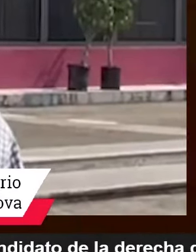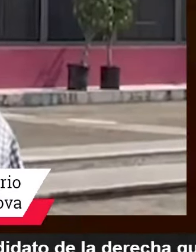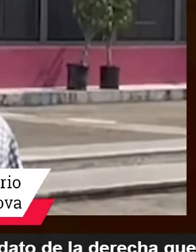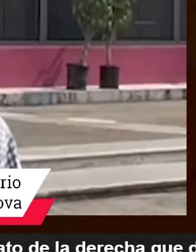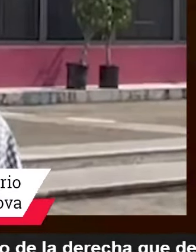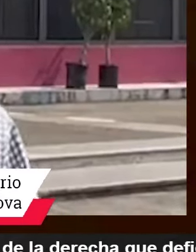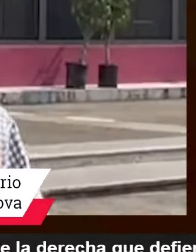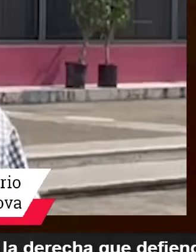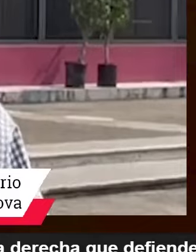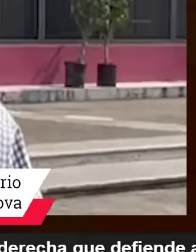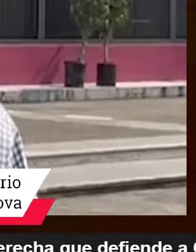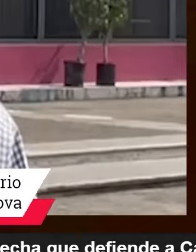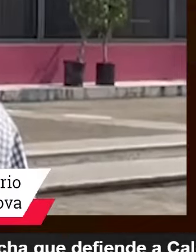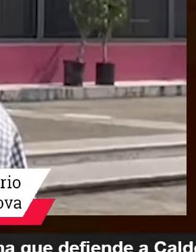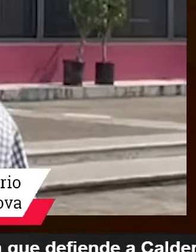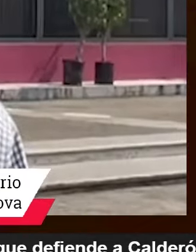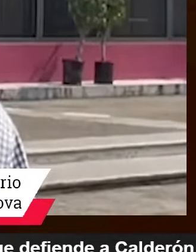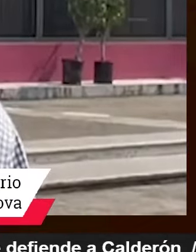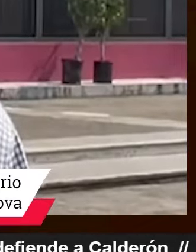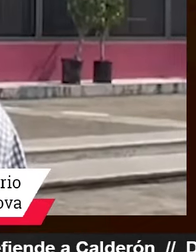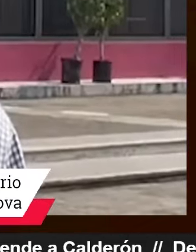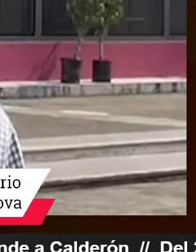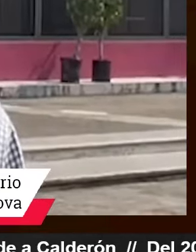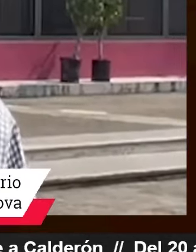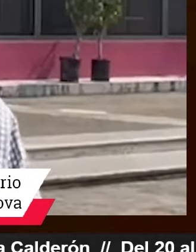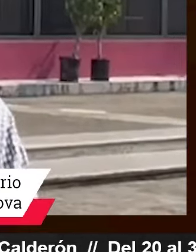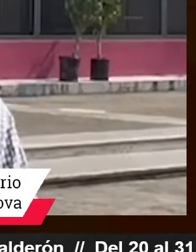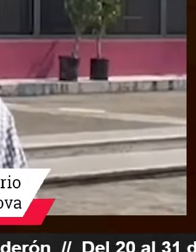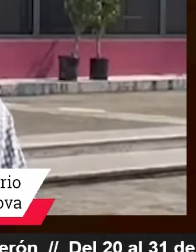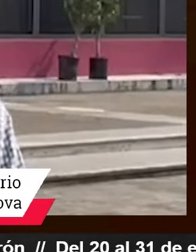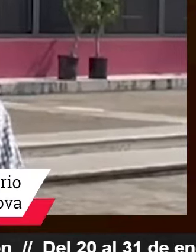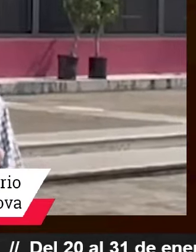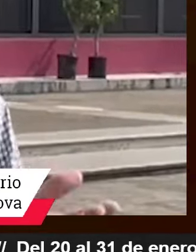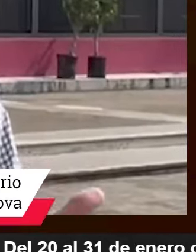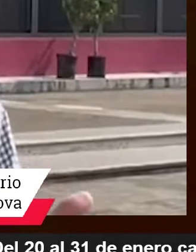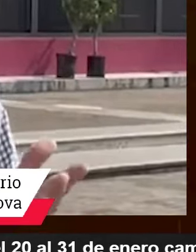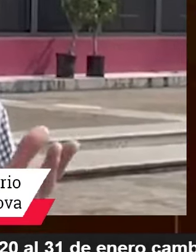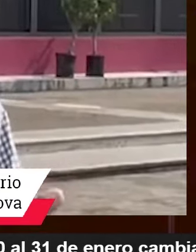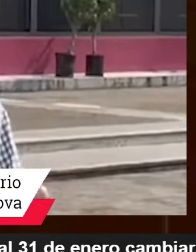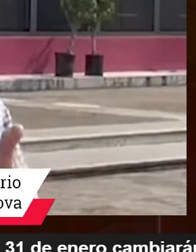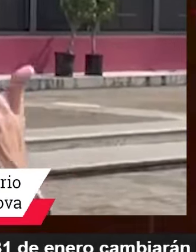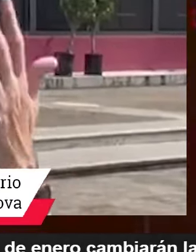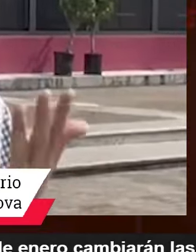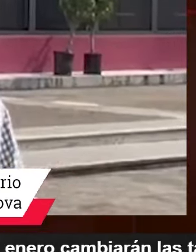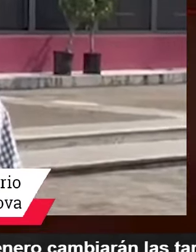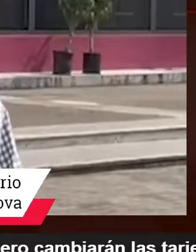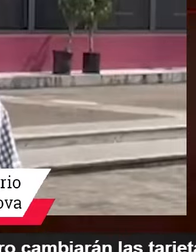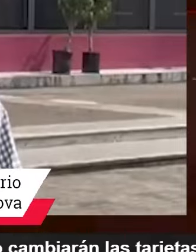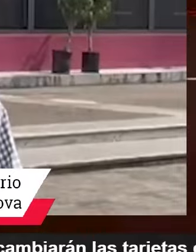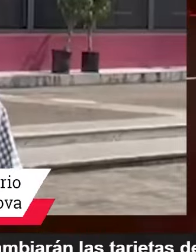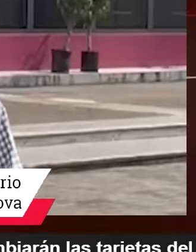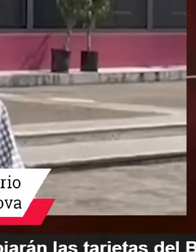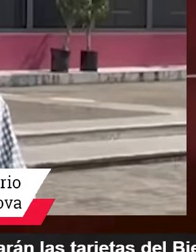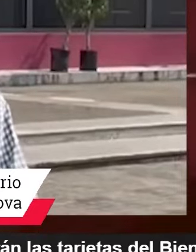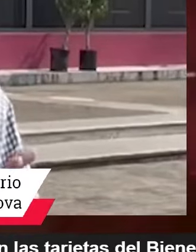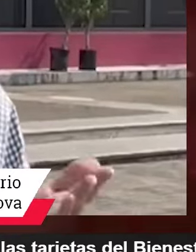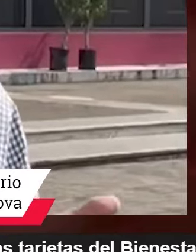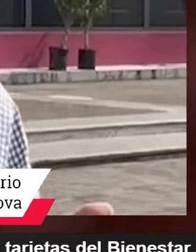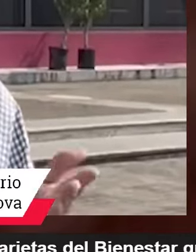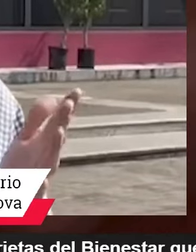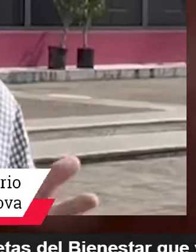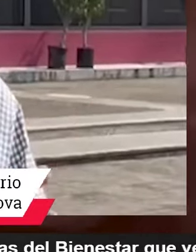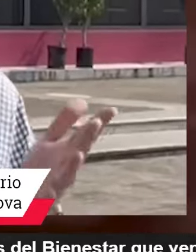ciudadana AC y red de apoyo a mujeres municipalistas hace estas Eh pues fueron multadas